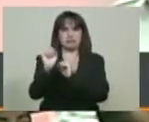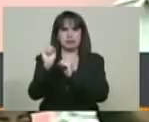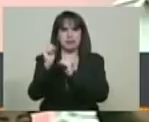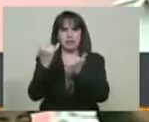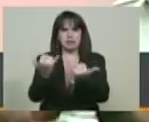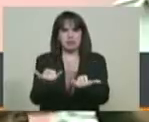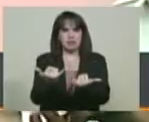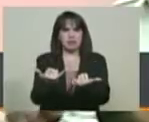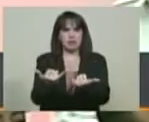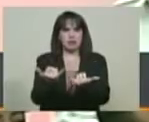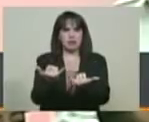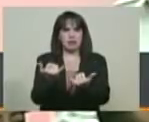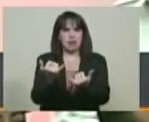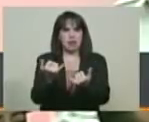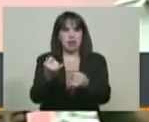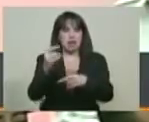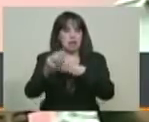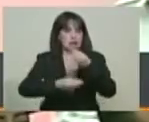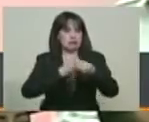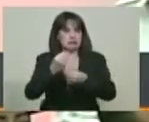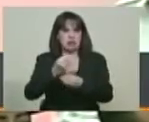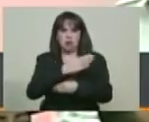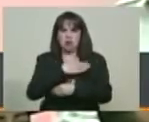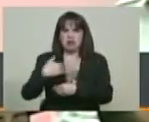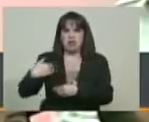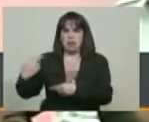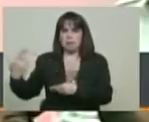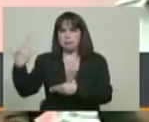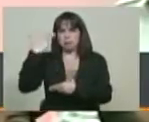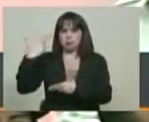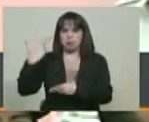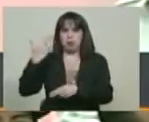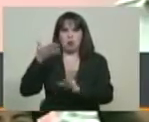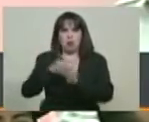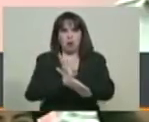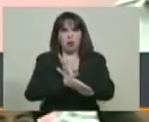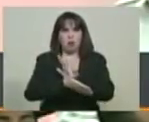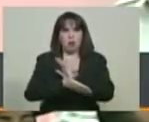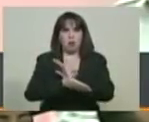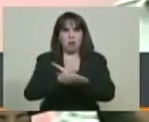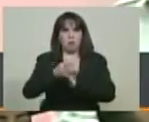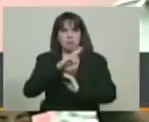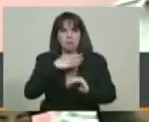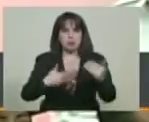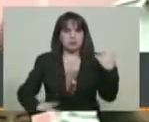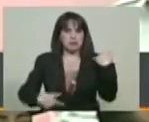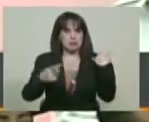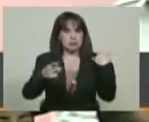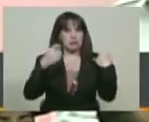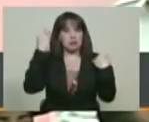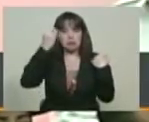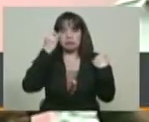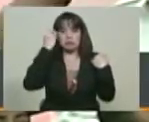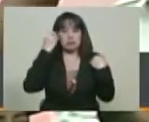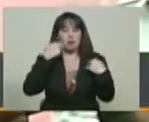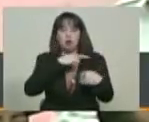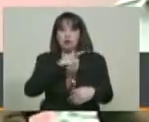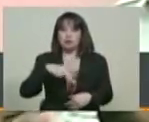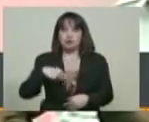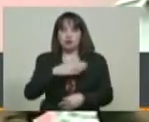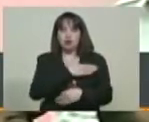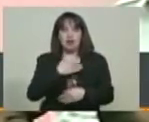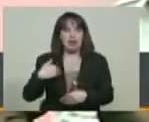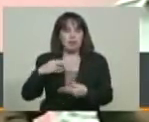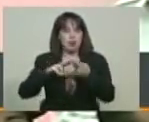categórica el hecho de magnicidio que hicieron contra usted, presidente. Esta juventud cree en la paz, esta juventud quiere paz y apuesta a la